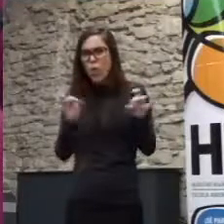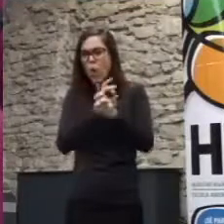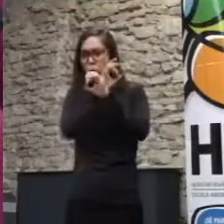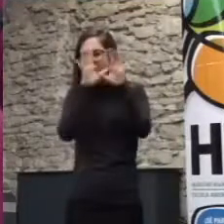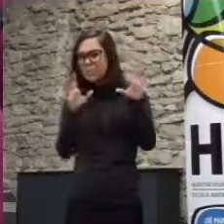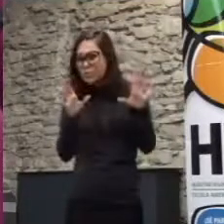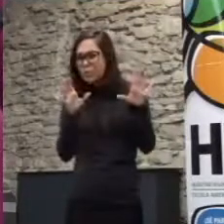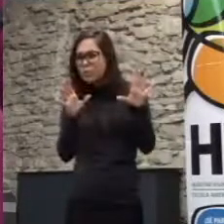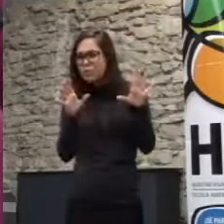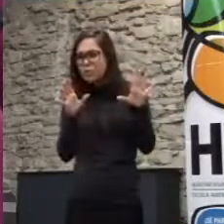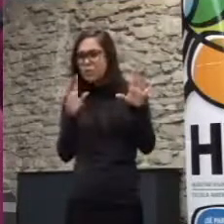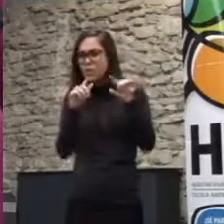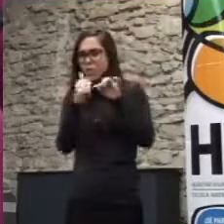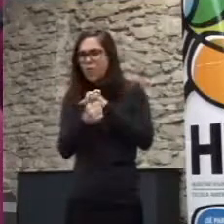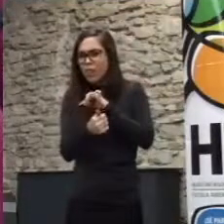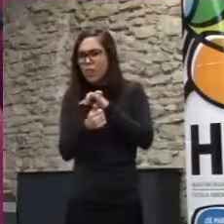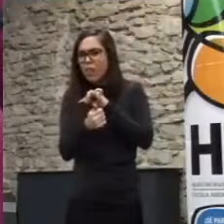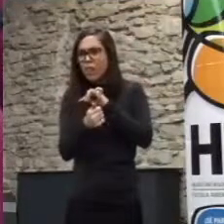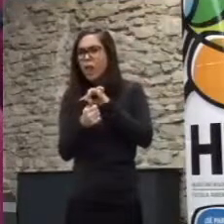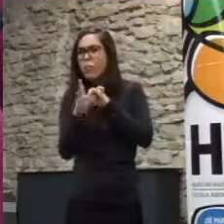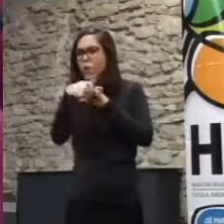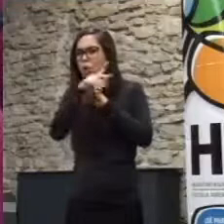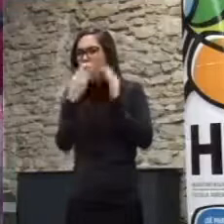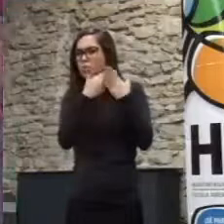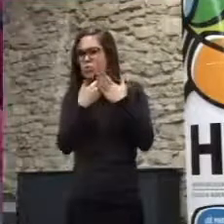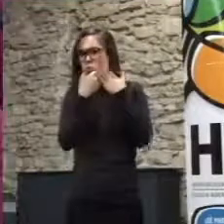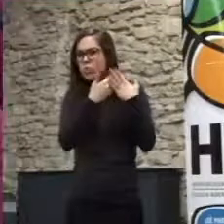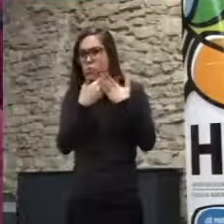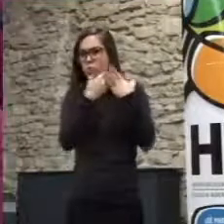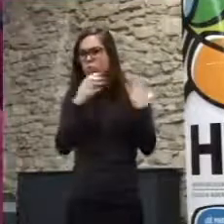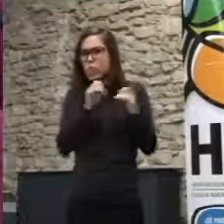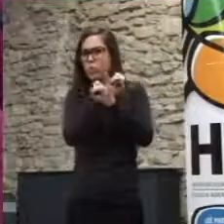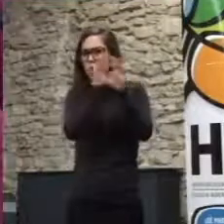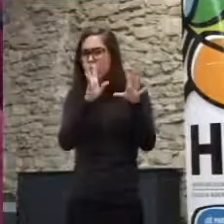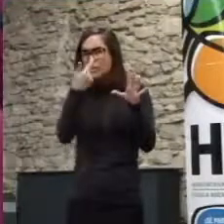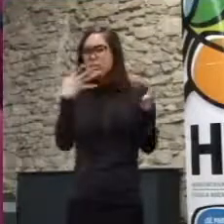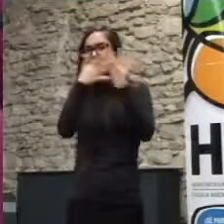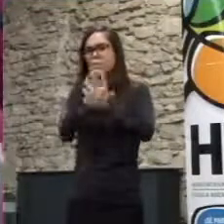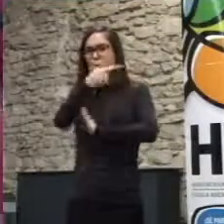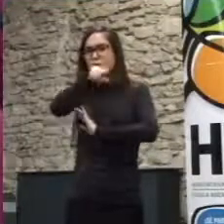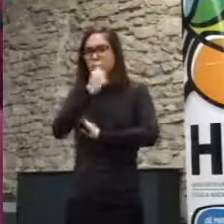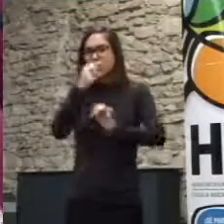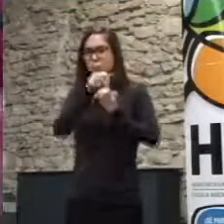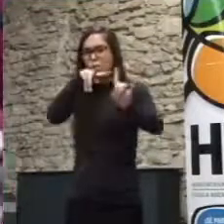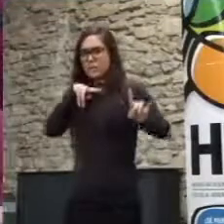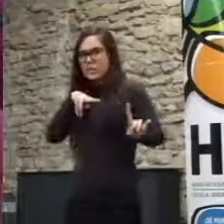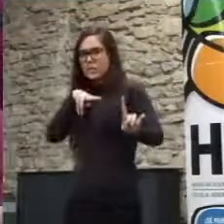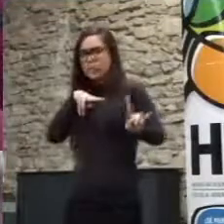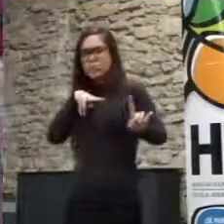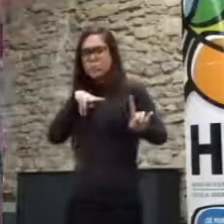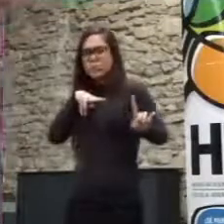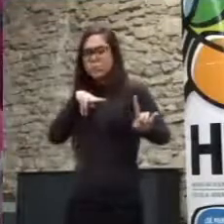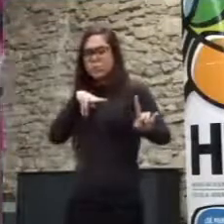medio? Lo digo por una razón muy objetiva, si lo hacéis, si os distanciáis de vuestra visión del